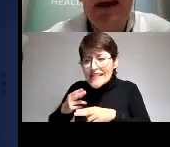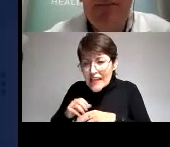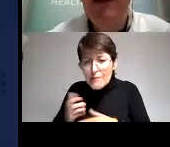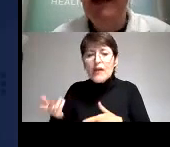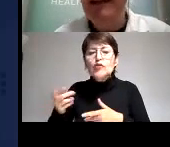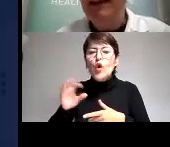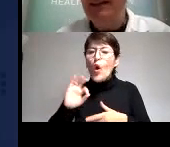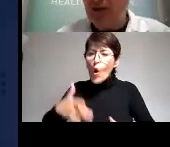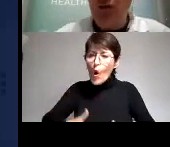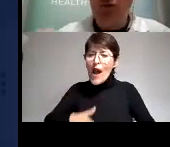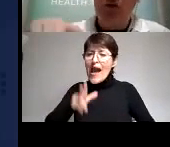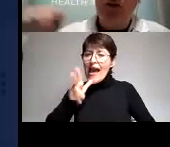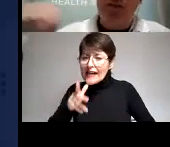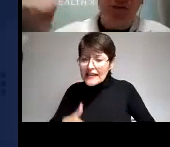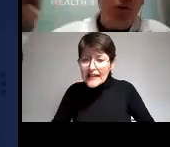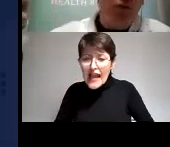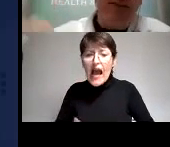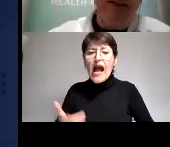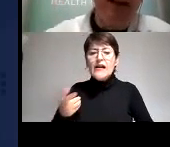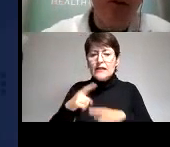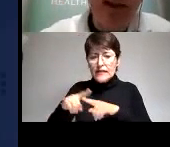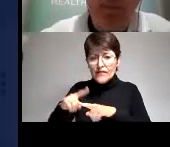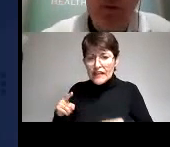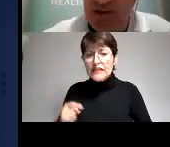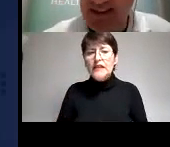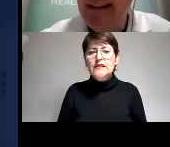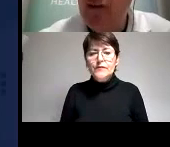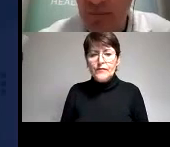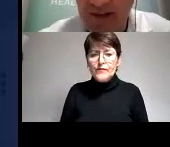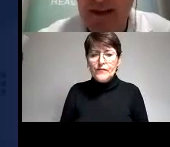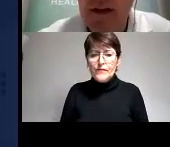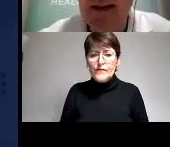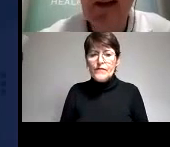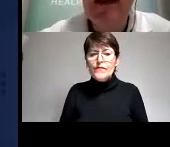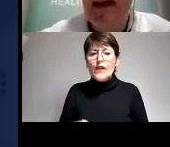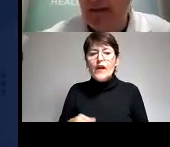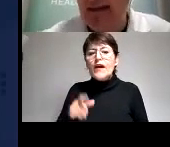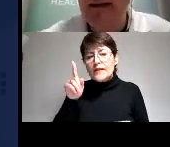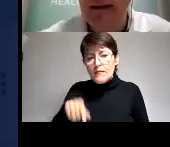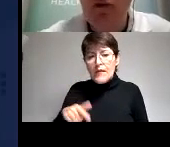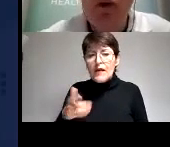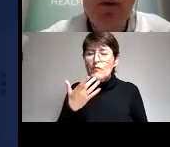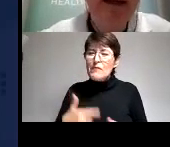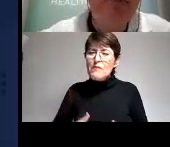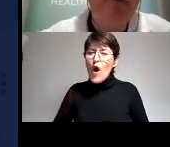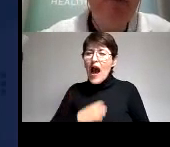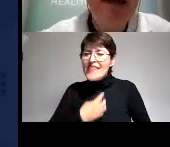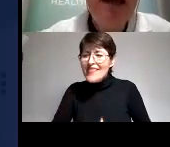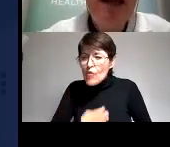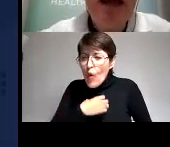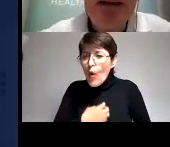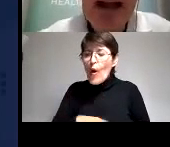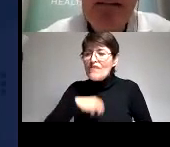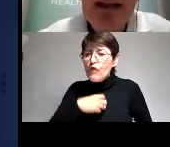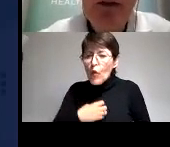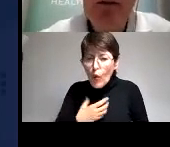ejemplo. Más que la hernia de hiato, que esto es una cosa más estructural, más anatómica, pues vamos a tener descompensaciones, acidez, reflujo, por ejemplo.